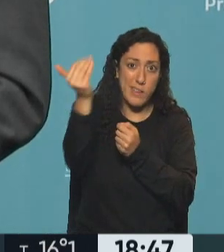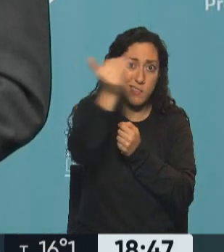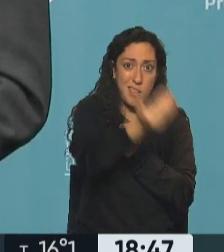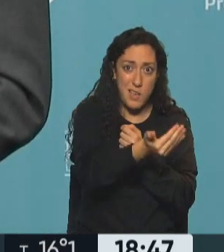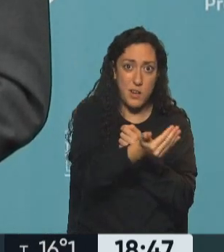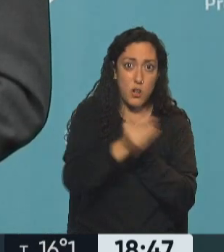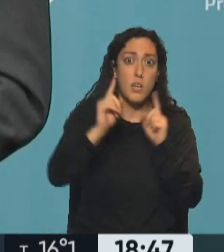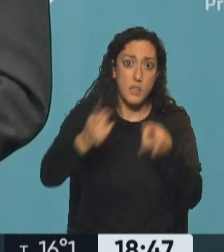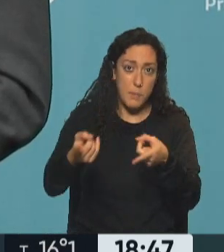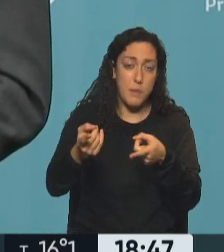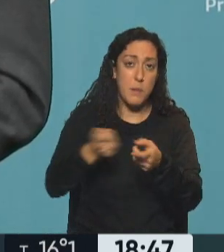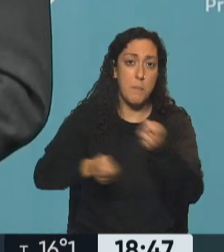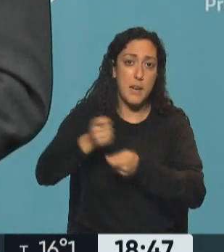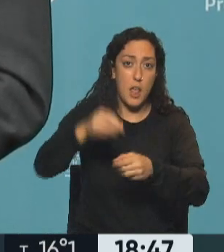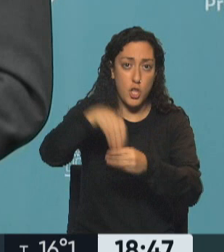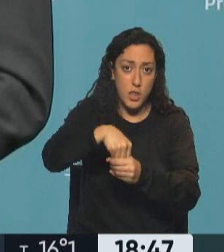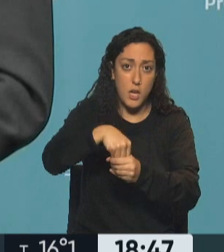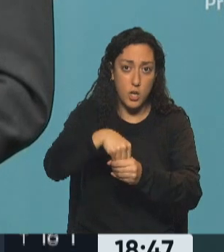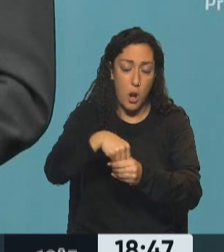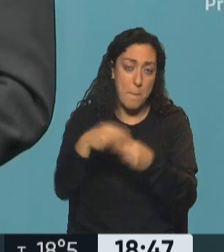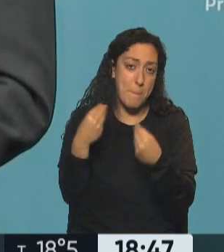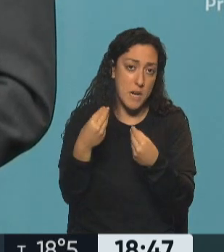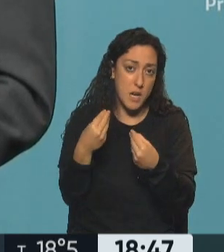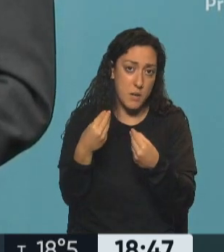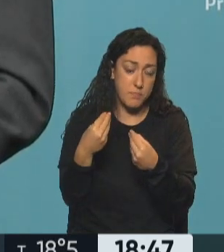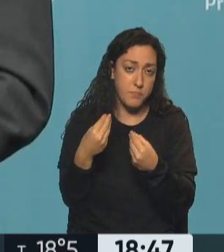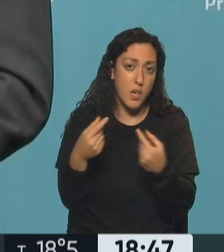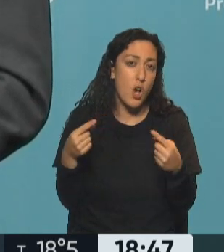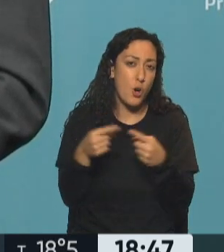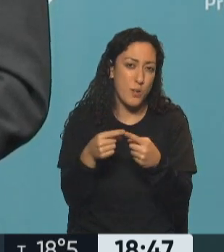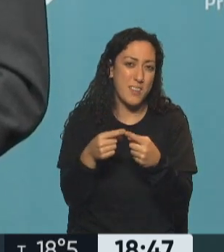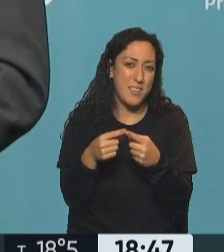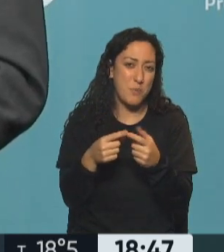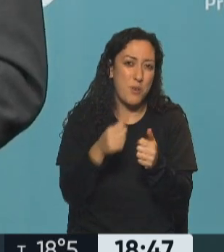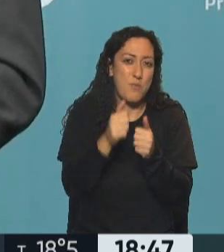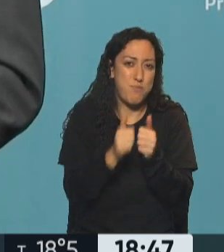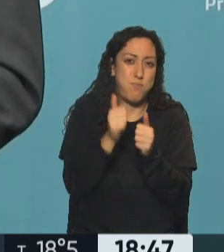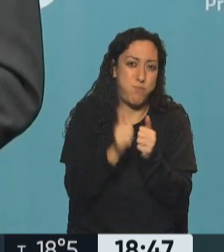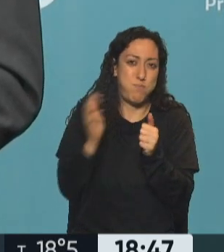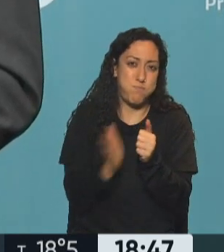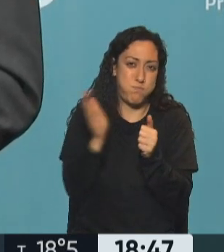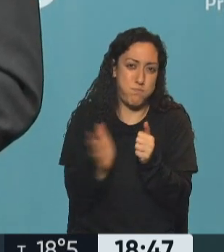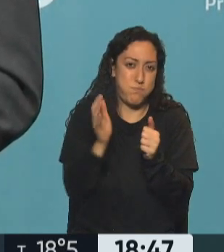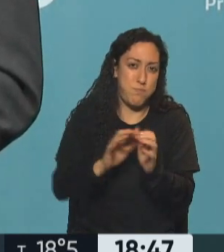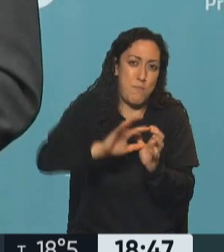para el mercado interno a fin de contar con mayor volumen. Me